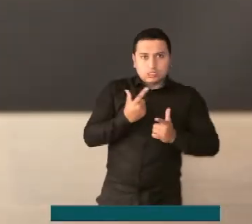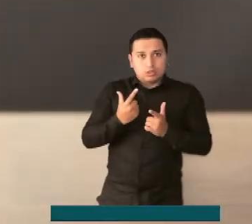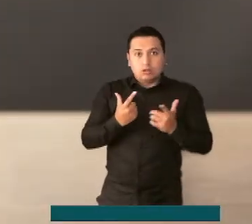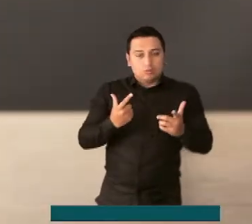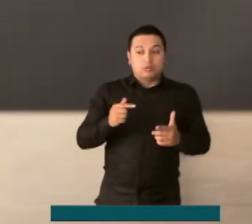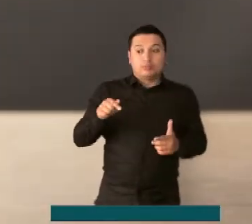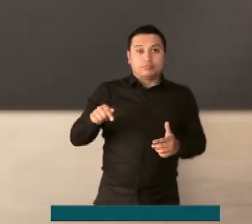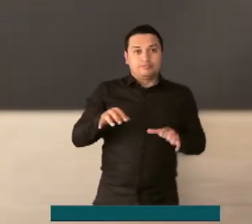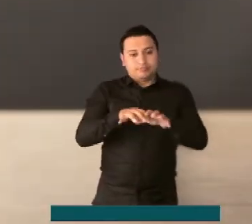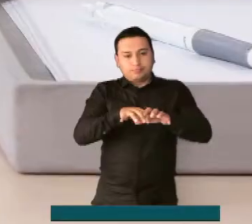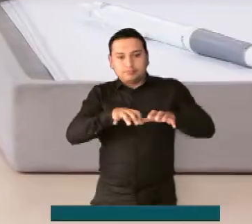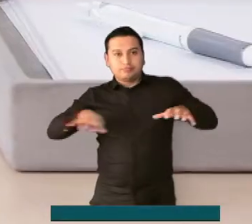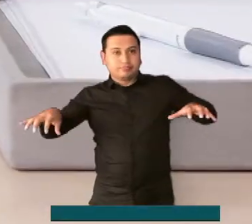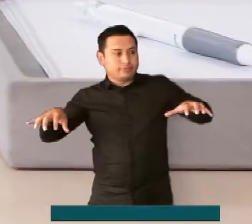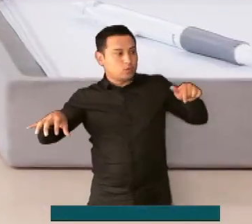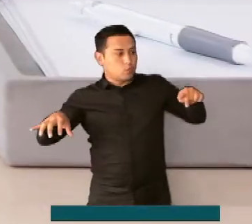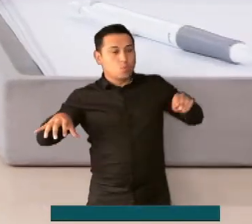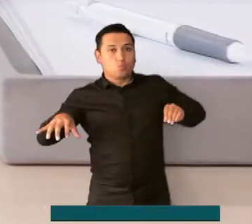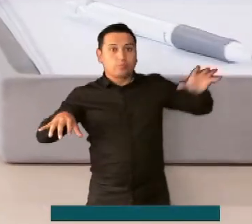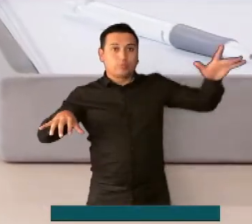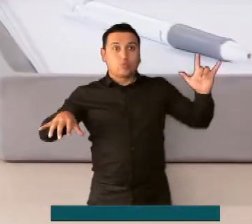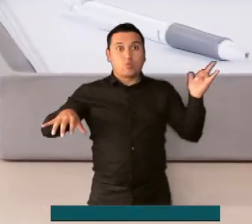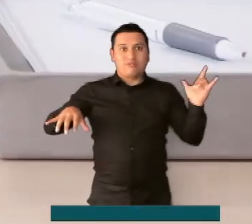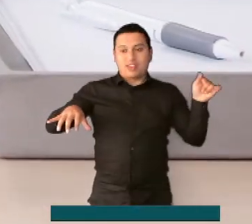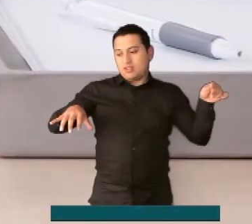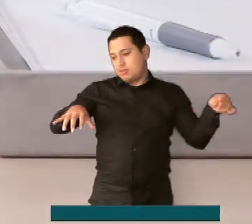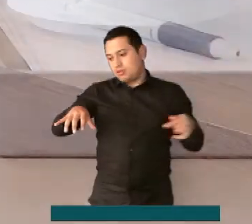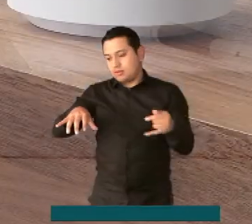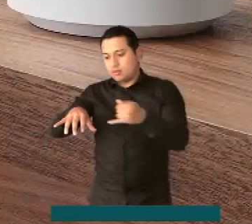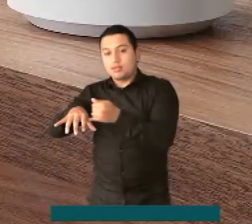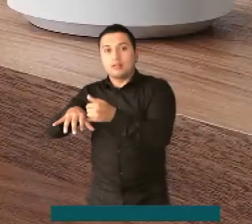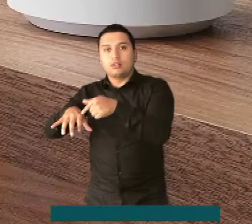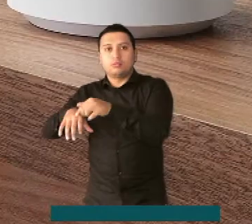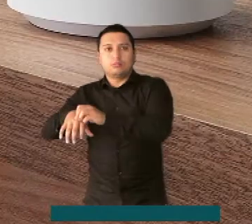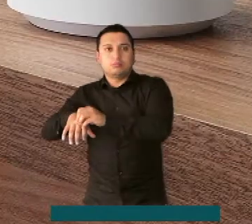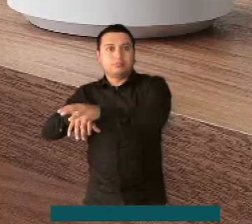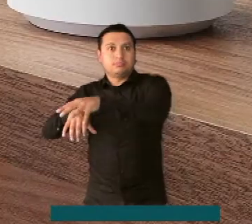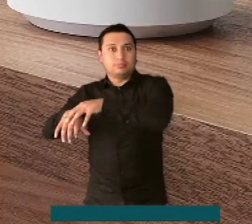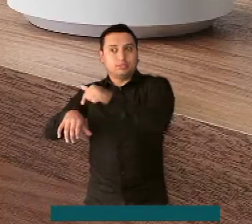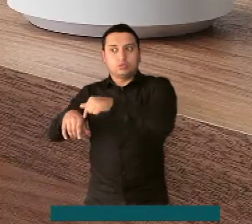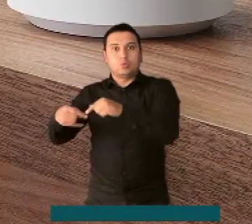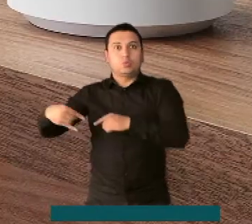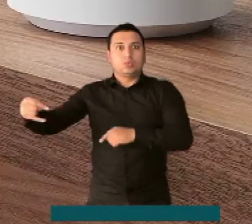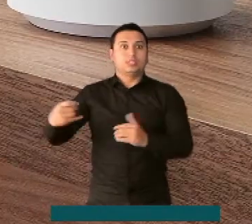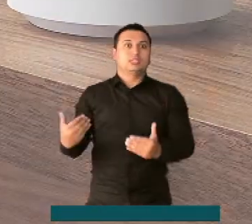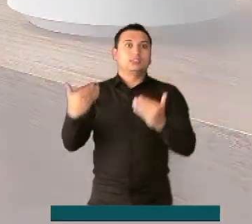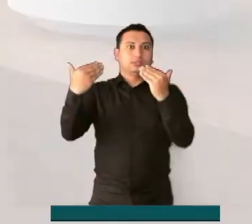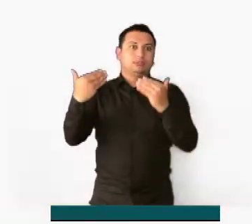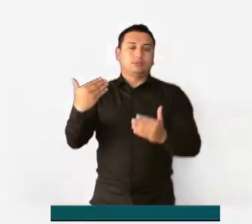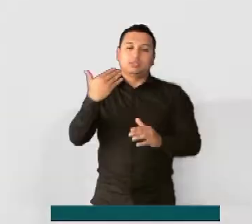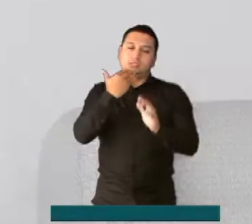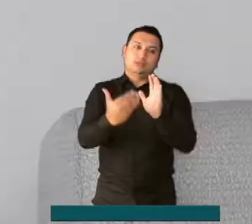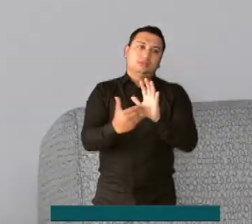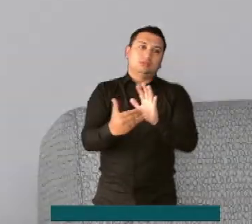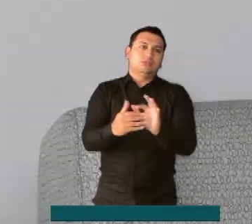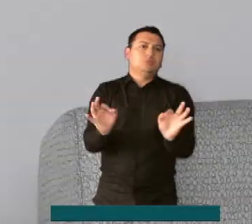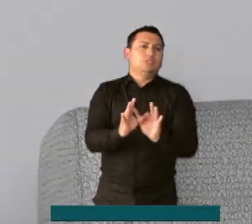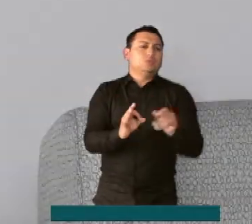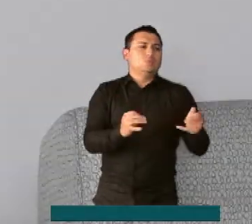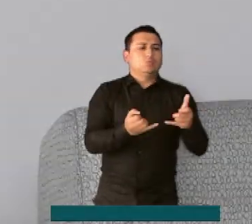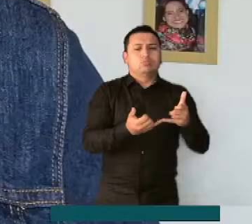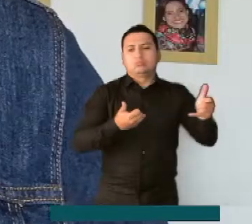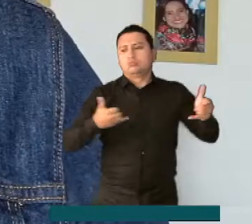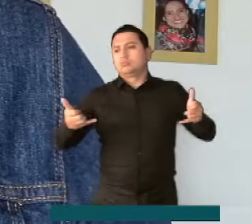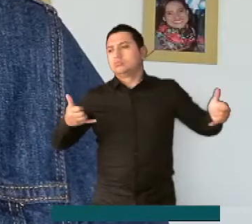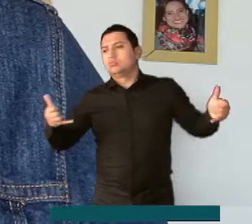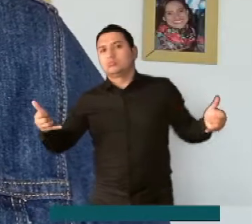Google Wi-Fi, un router de malla que combina un diseño simple y estilizado y que promete, a la vez que una instalación